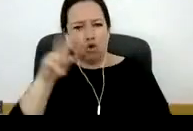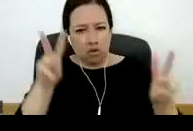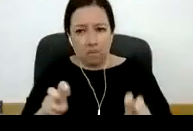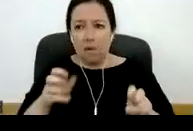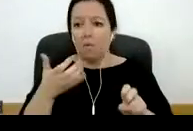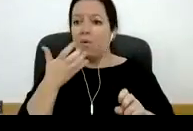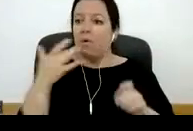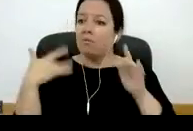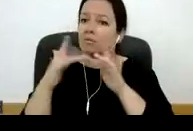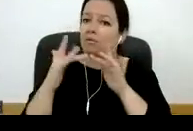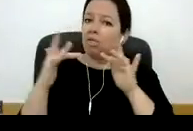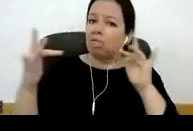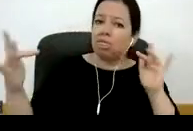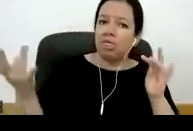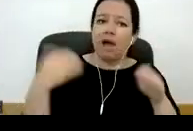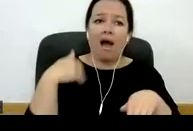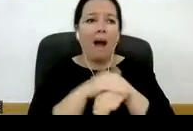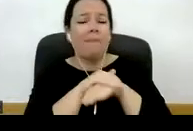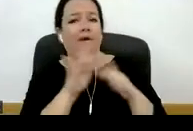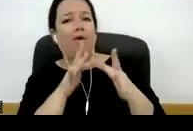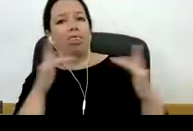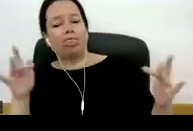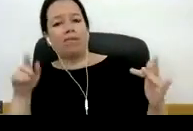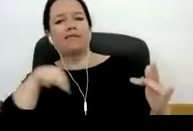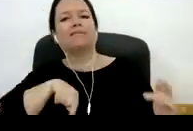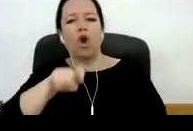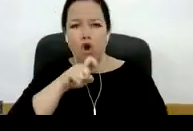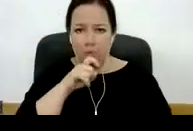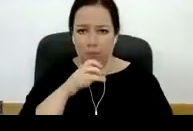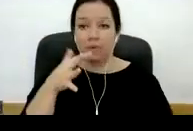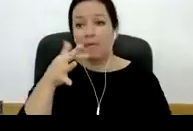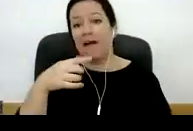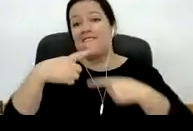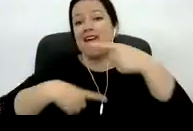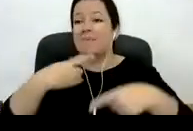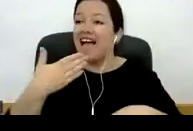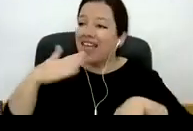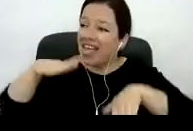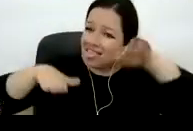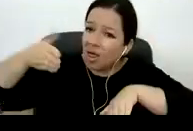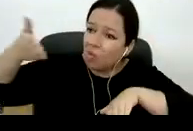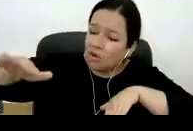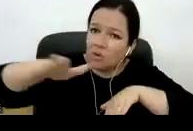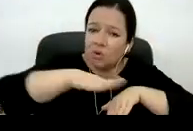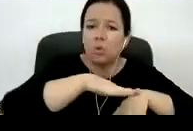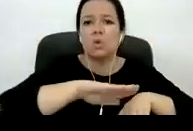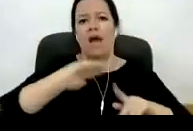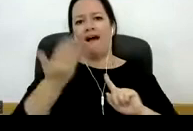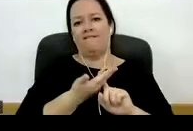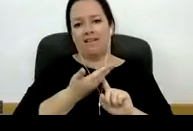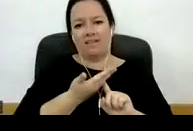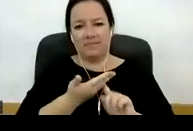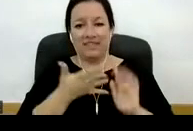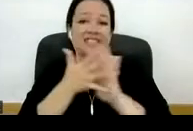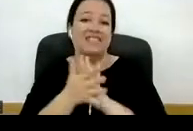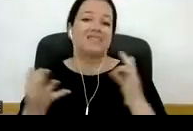de nuestras relaciones sociales y demás, y a los familiares de su misma edad. Por lo tanto, es un entorno,